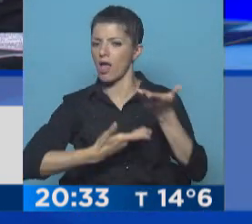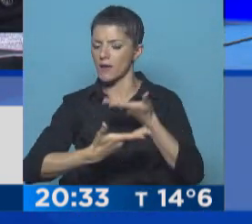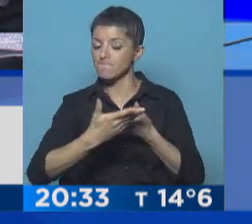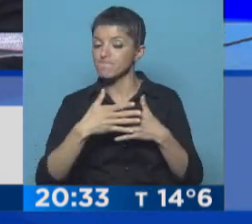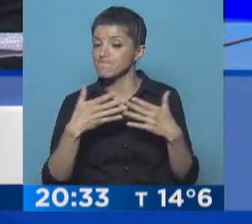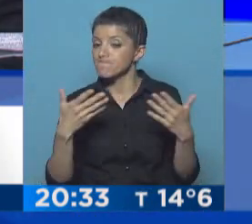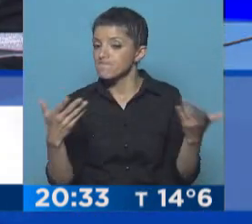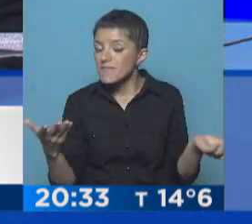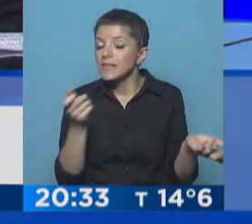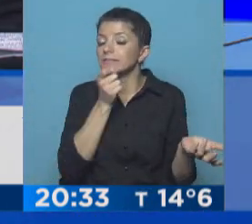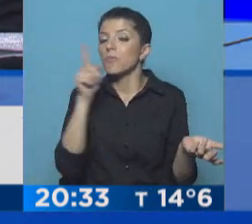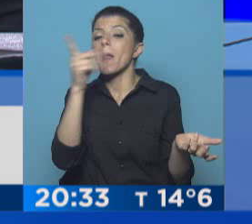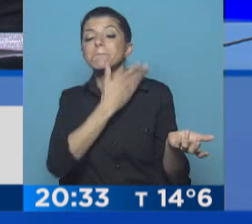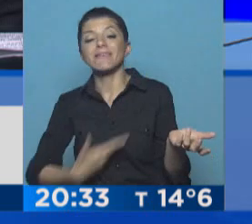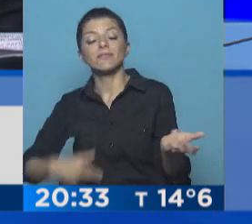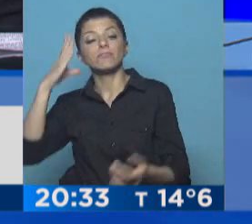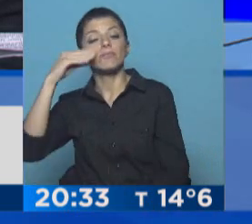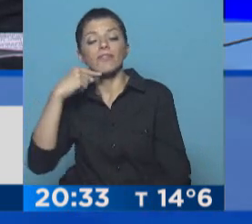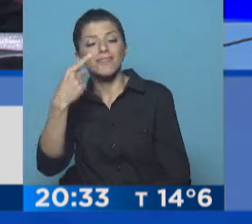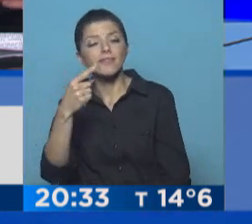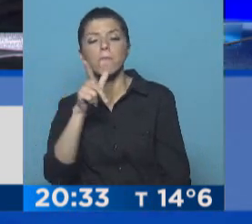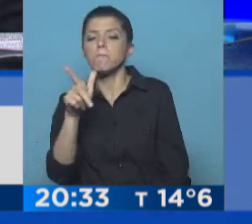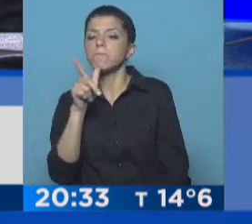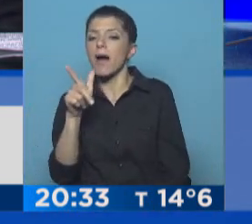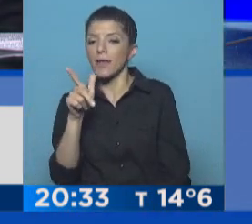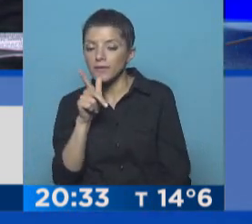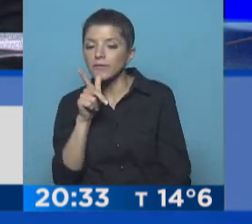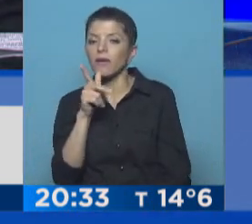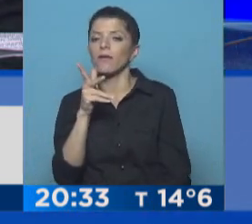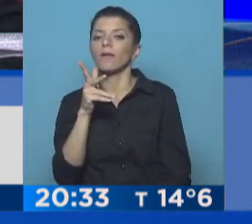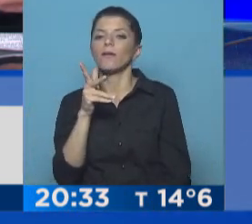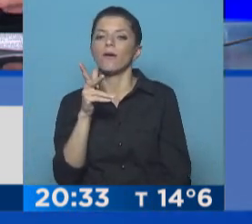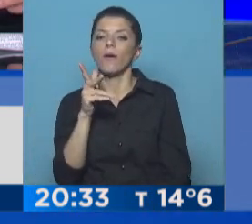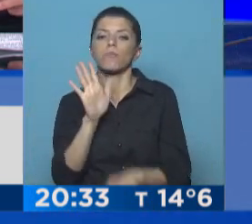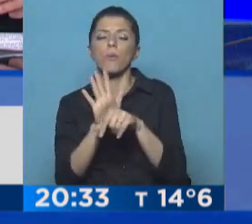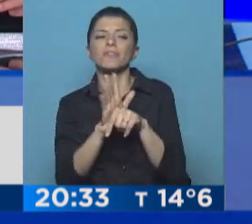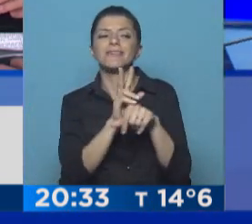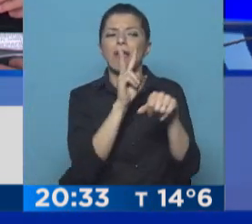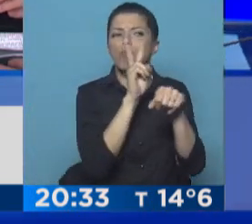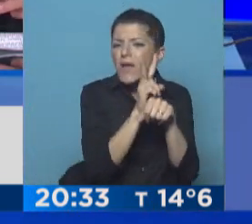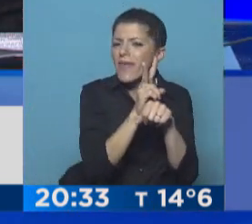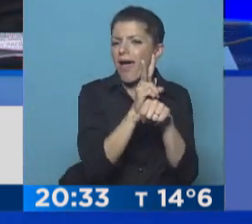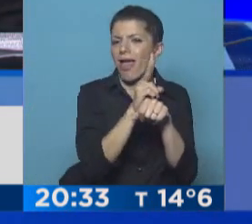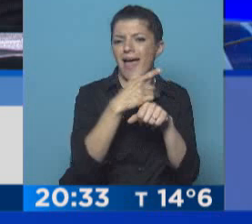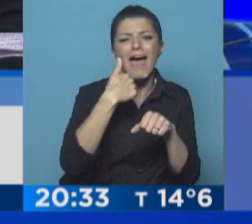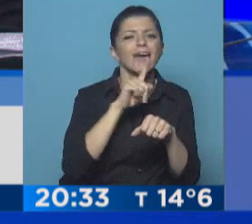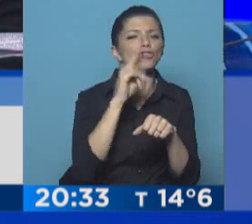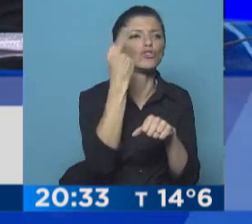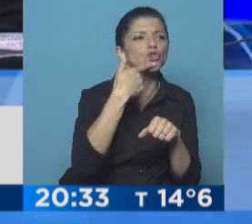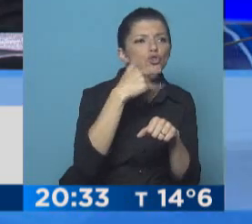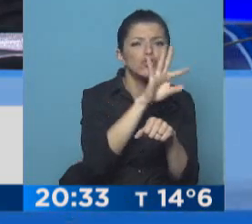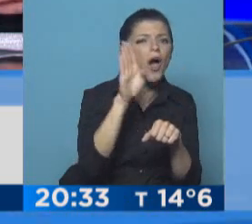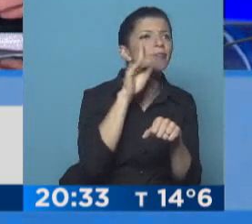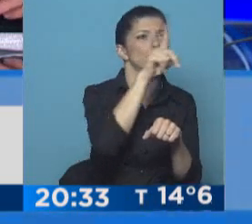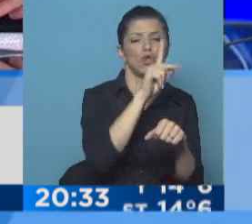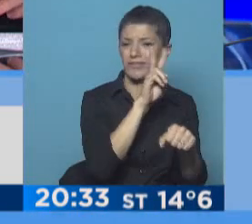cuando la presidenta dice que Aparentemente hay una protección al ex espía este stiuso al ex espía